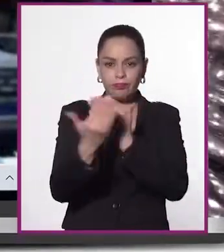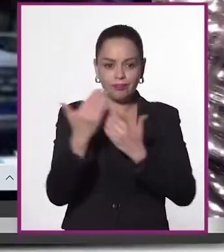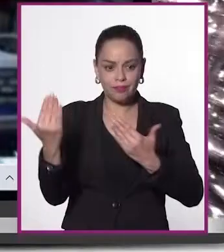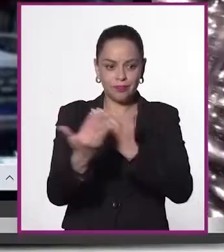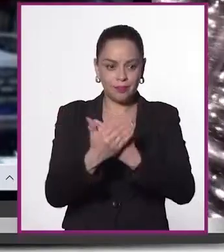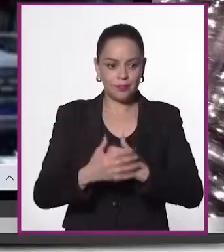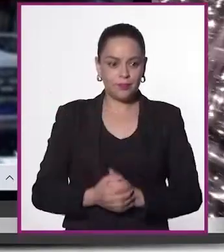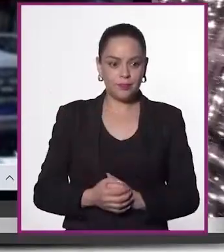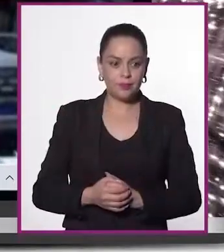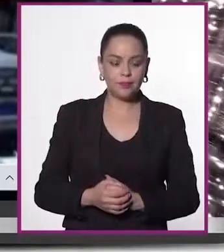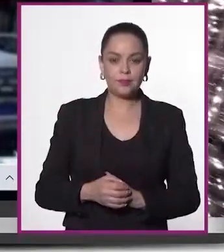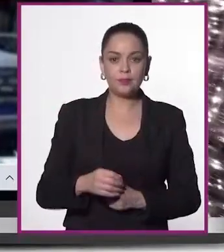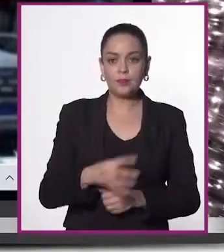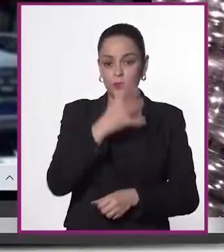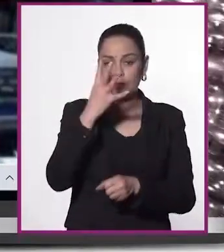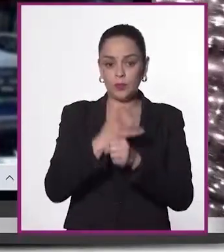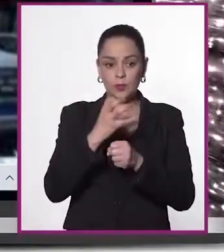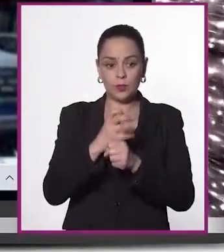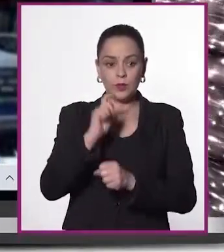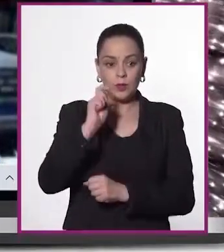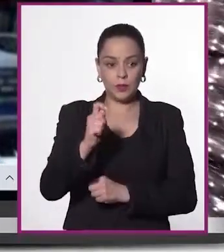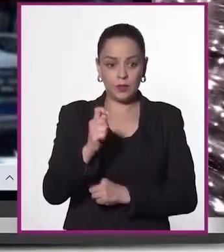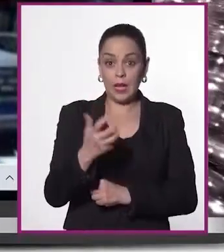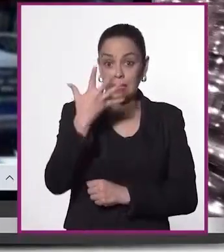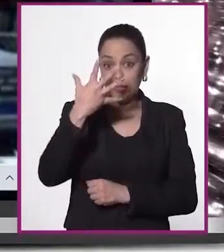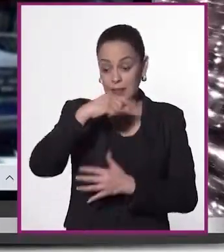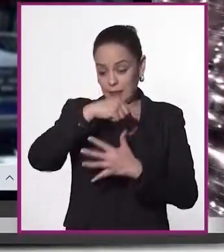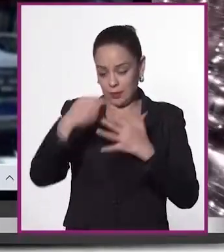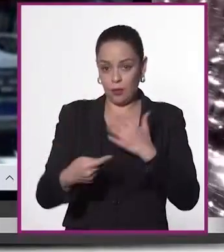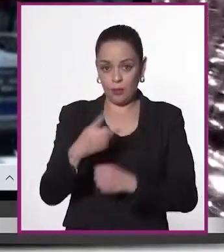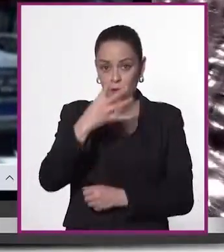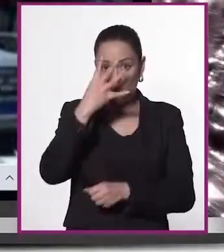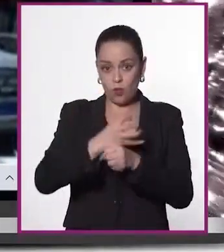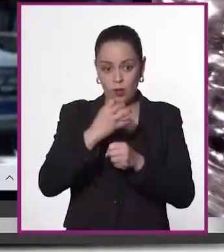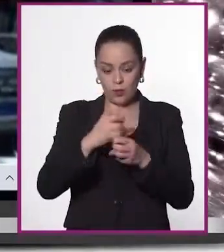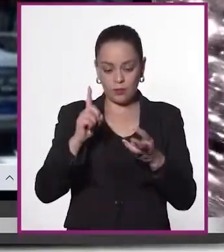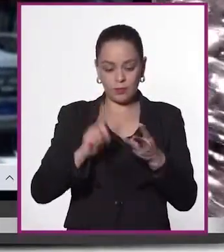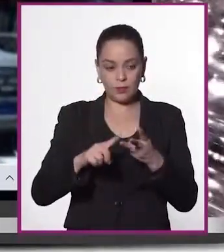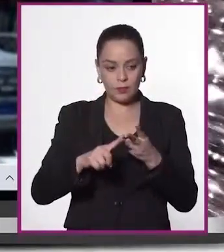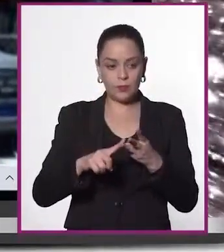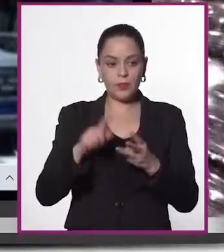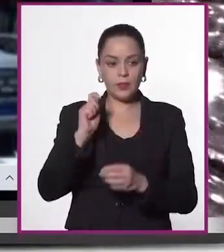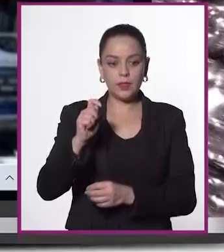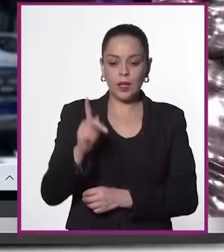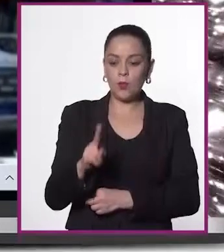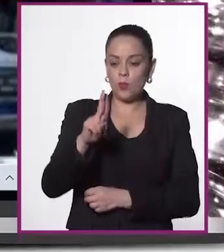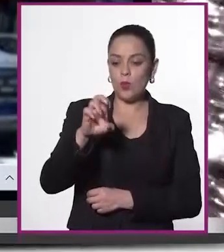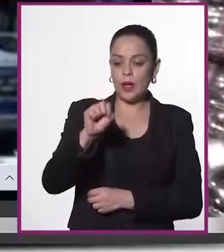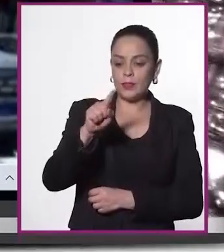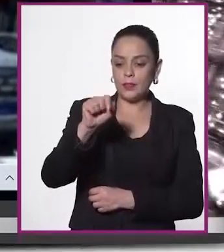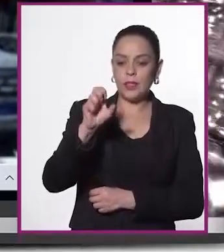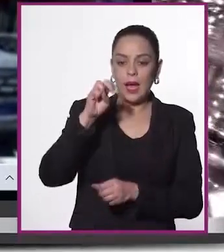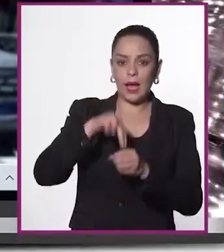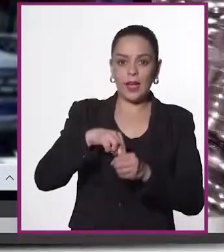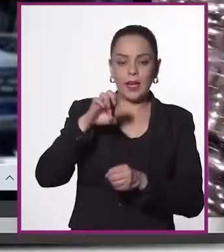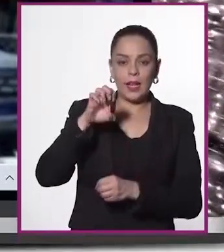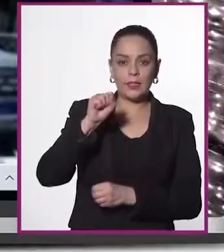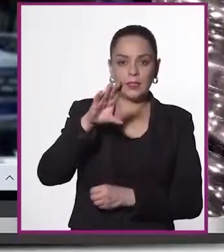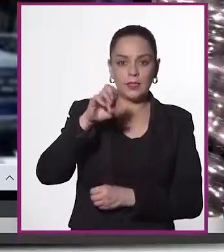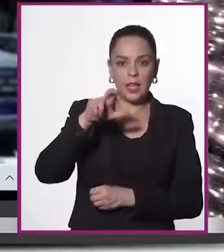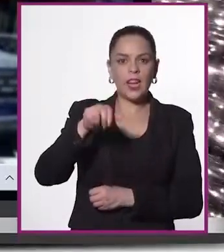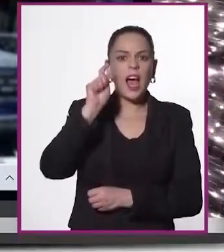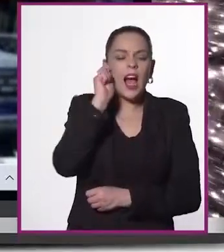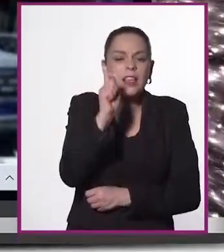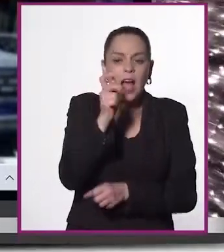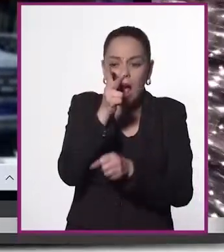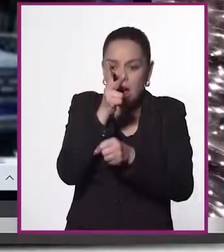El cuarto elemento, son 5 en total, el cuarto elemento es la puesta en escena, y se refiere a todo lo que está frente a la cámara, ¿no? Lo